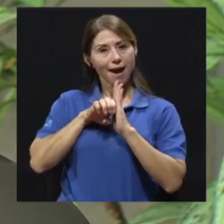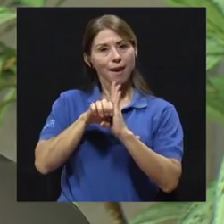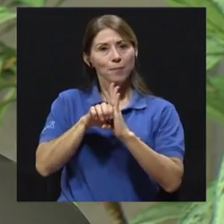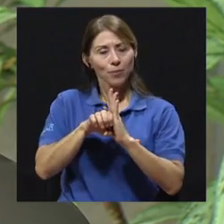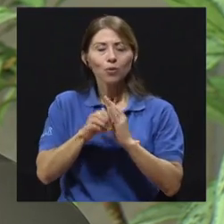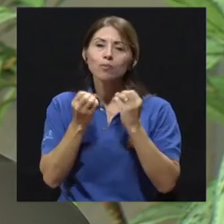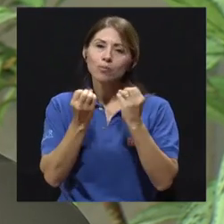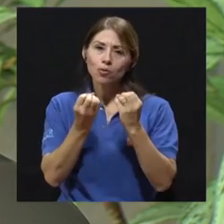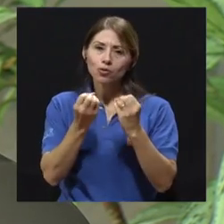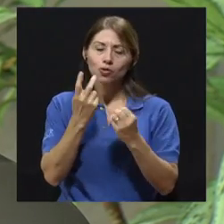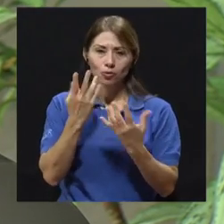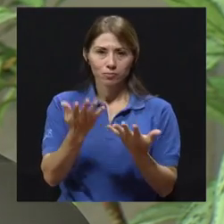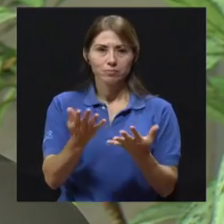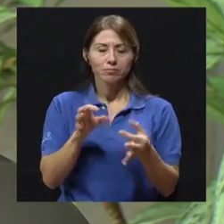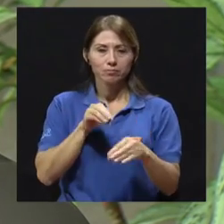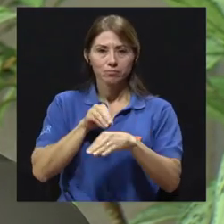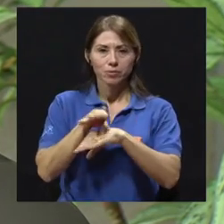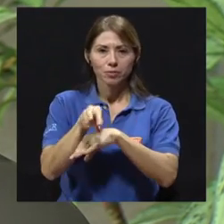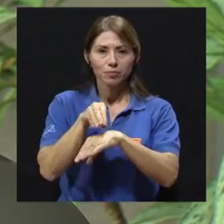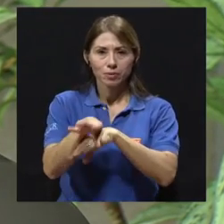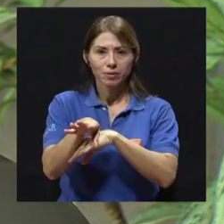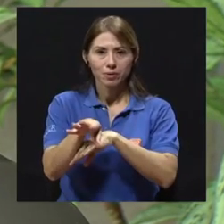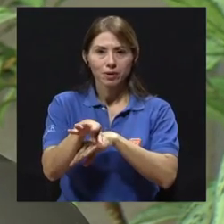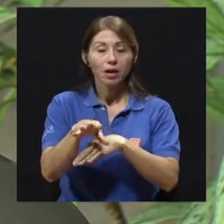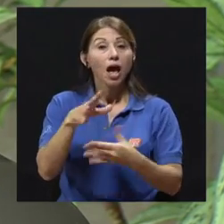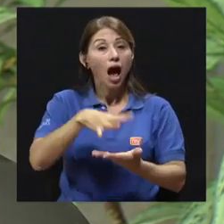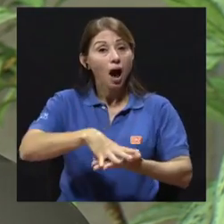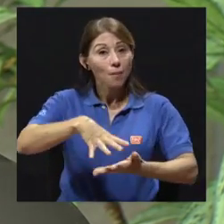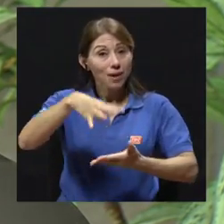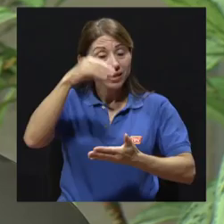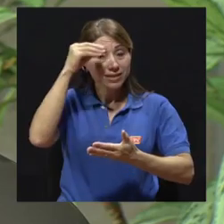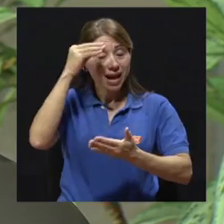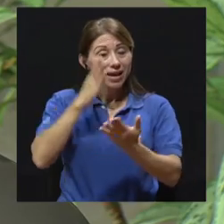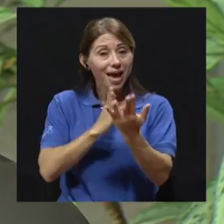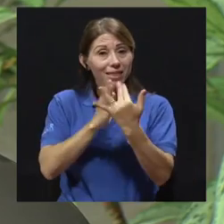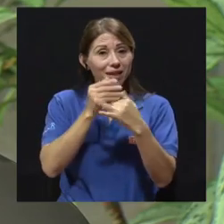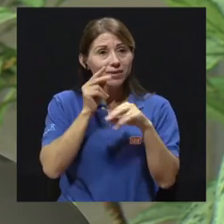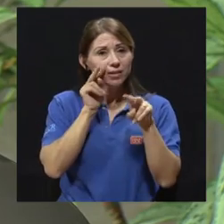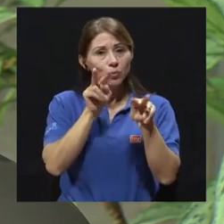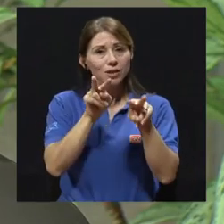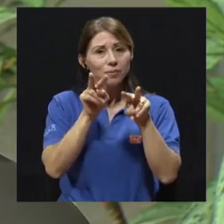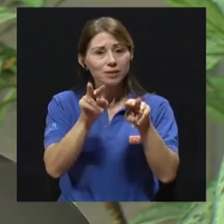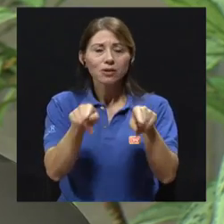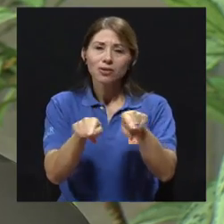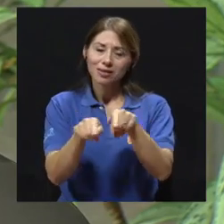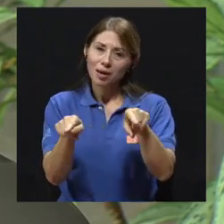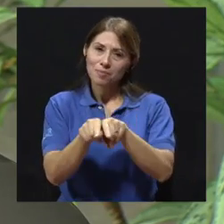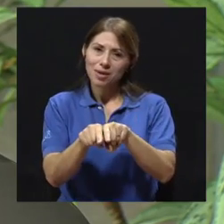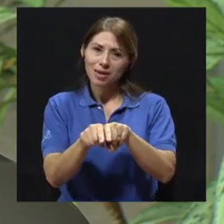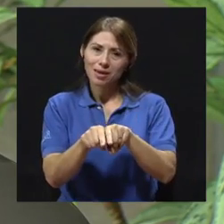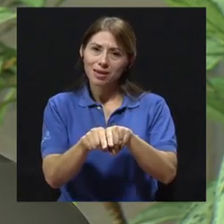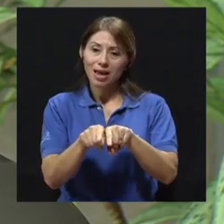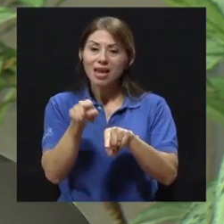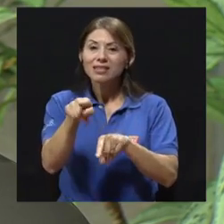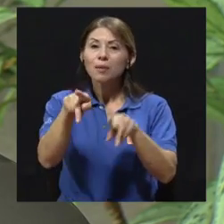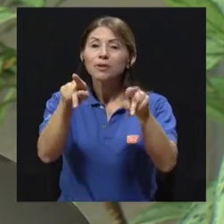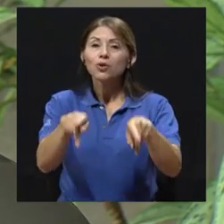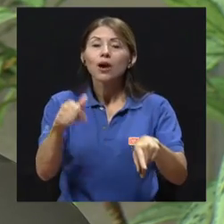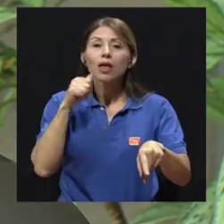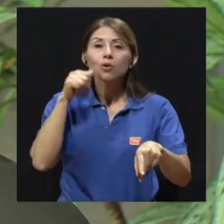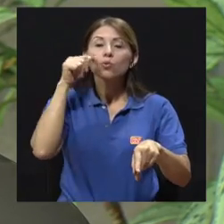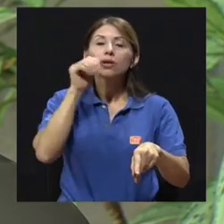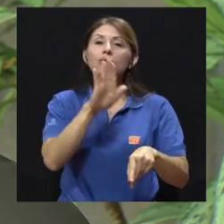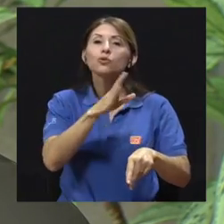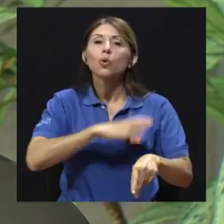tiene mucho que ver y el aprendizaje se da no solo por observación, sino que también se da por la implicancia que tenga esa persona en su conducta, esa